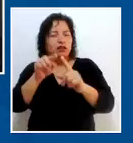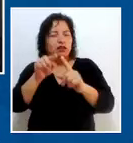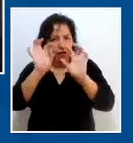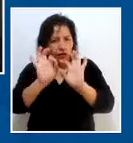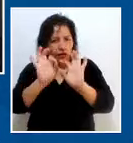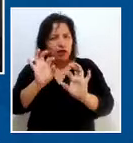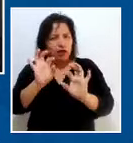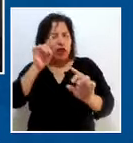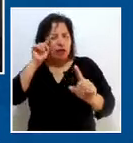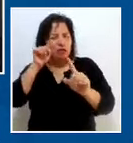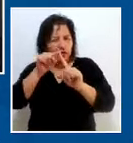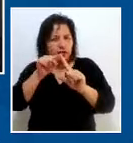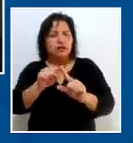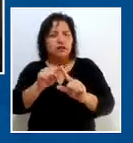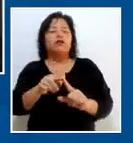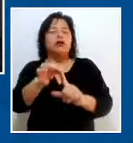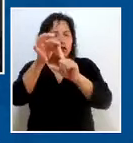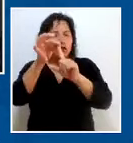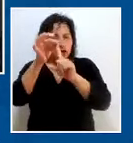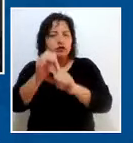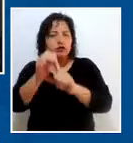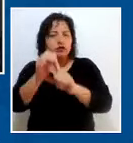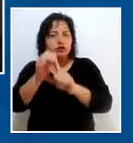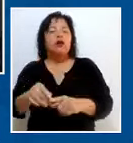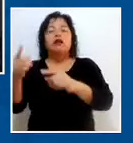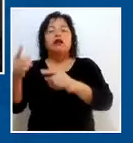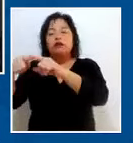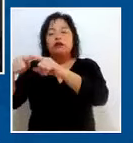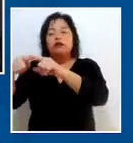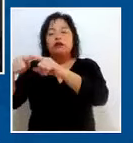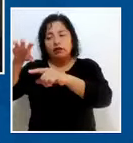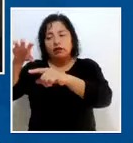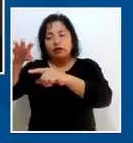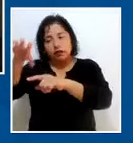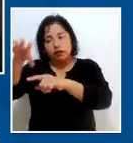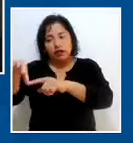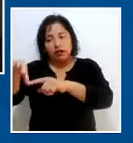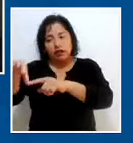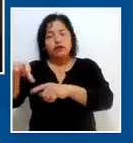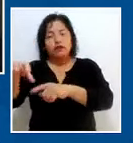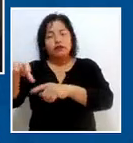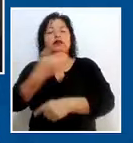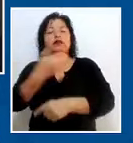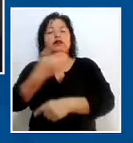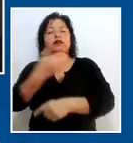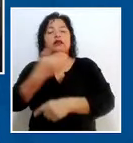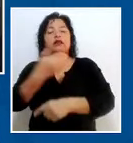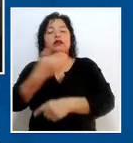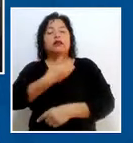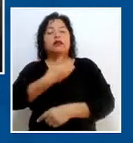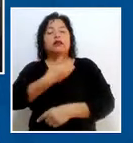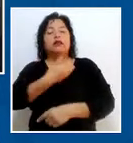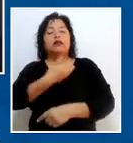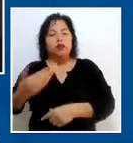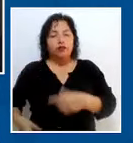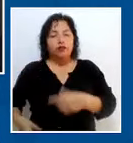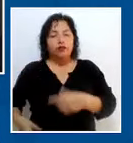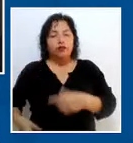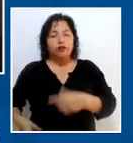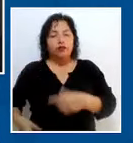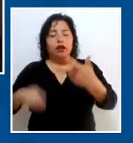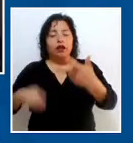de determinados sectores del Estado. Y la información confidencial, que ya está más vinculada también